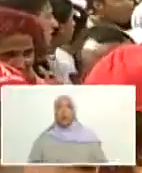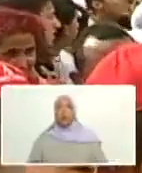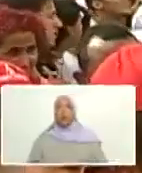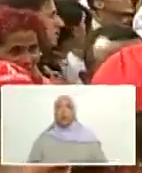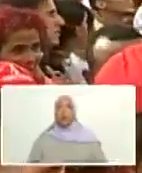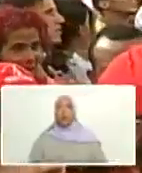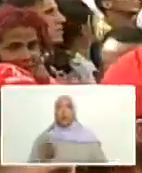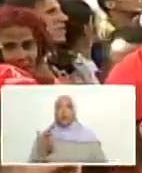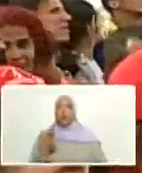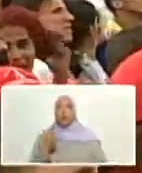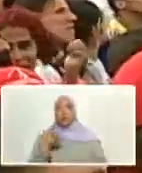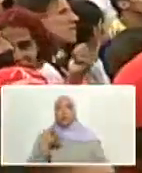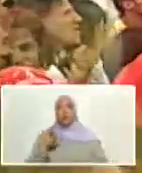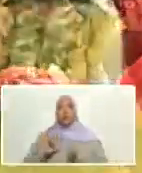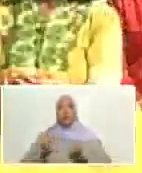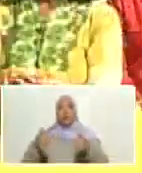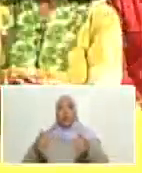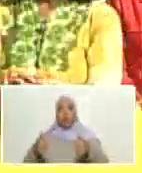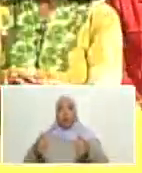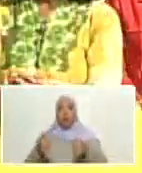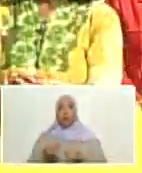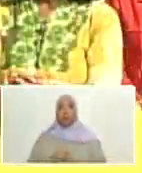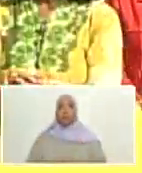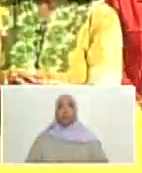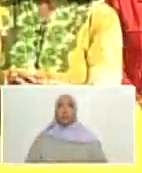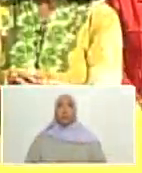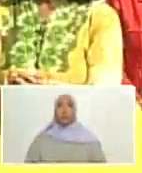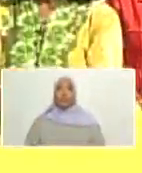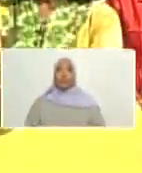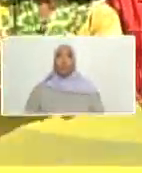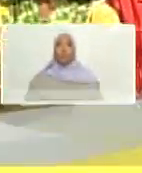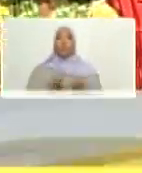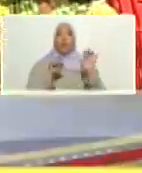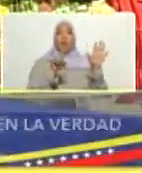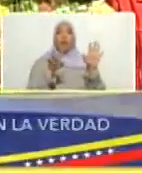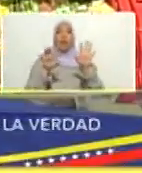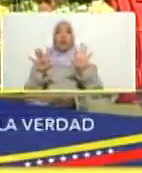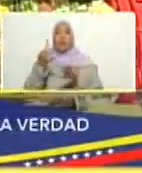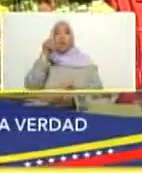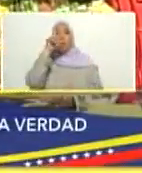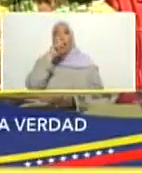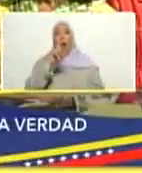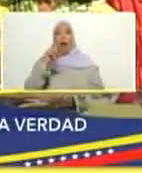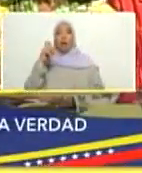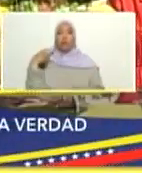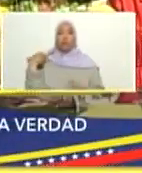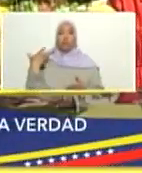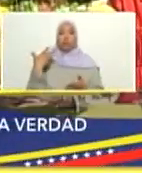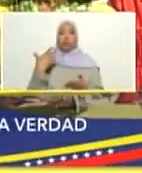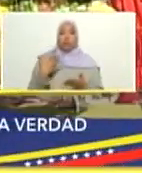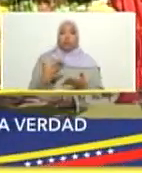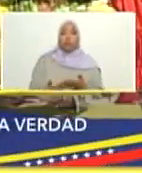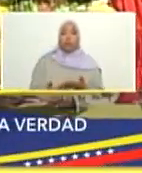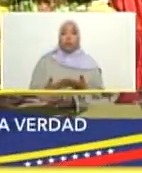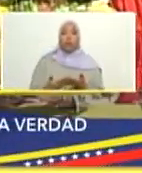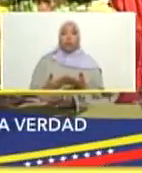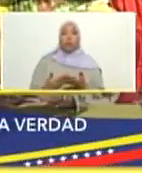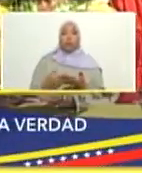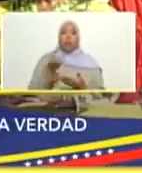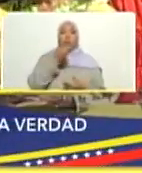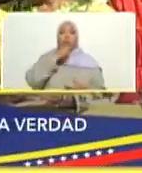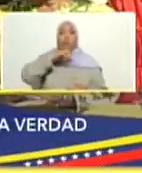es para conmemorar los 65 años de aquel despertar